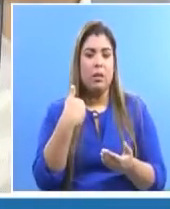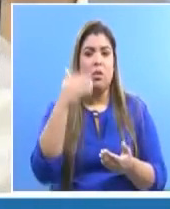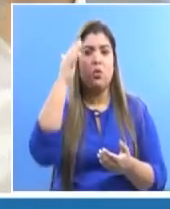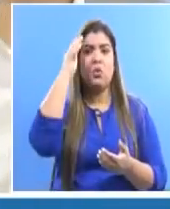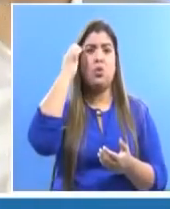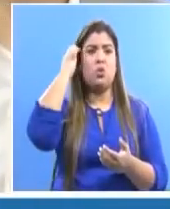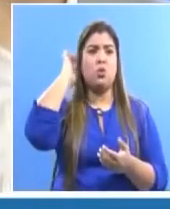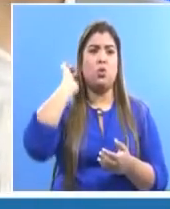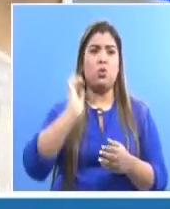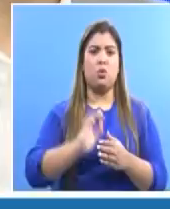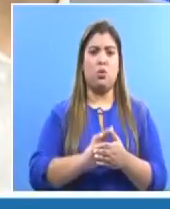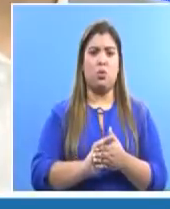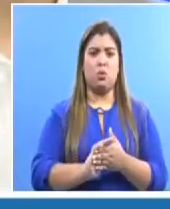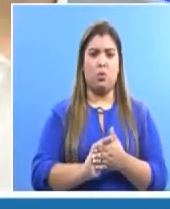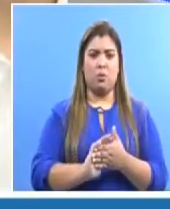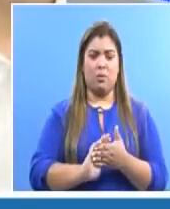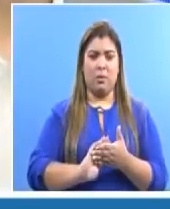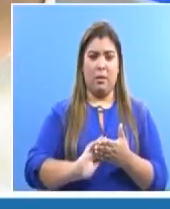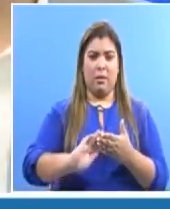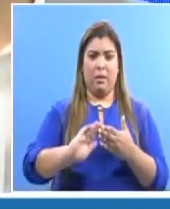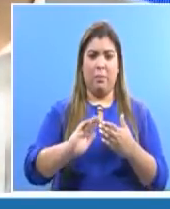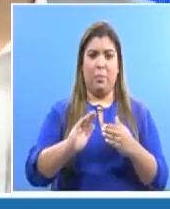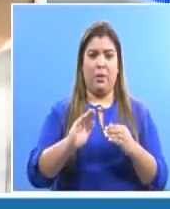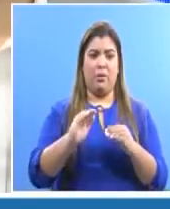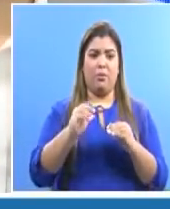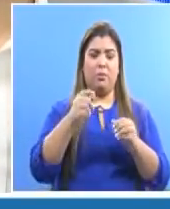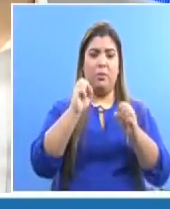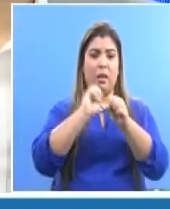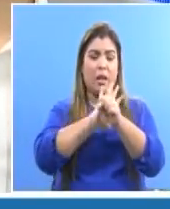obviamente la evolución de la pandemia.